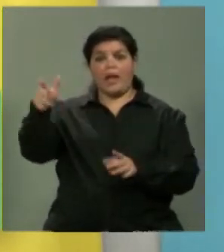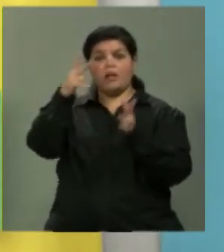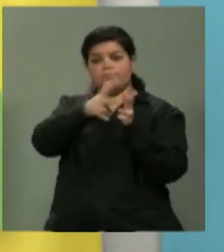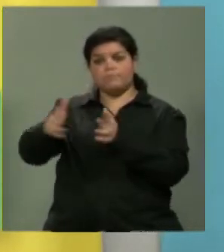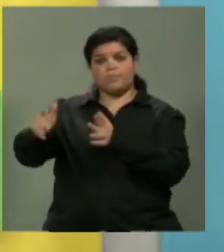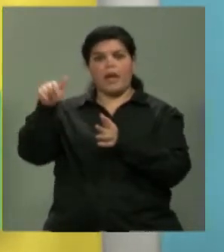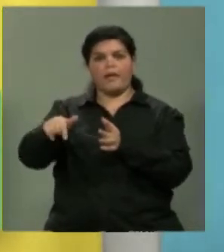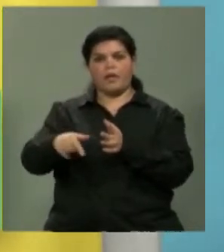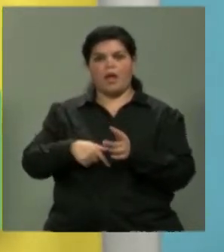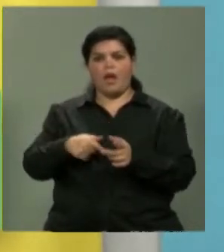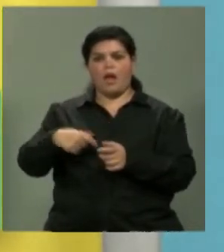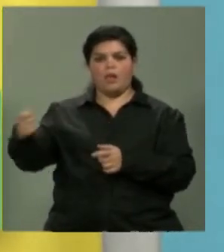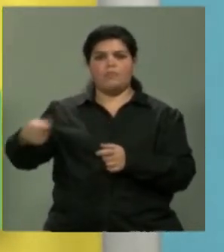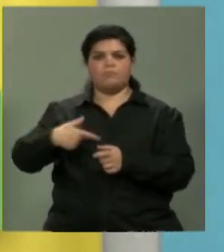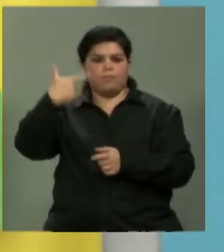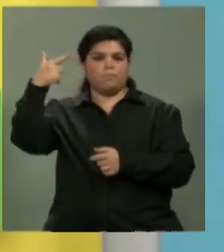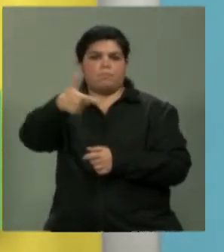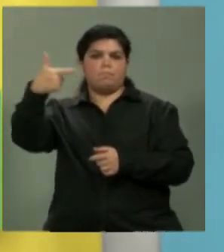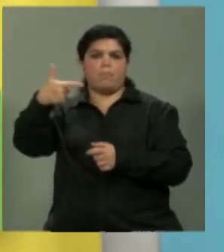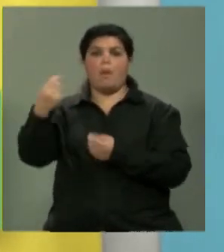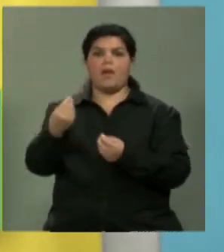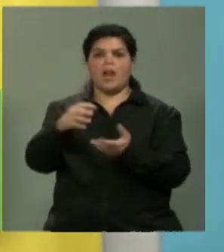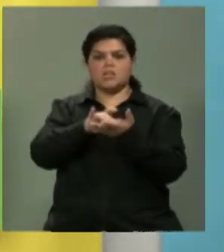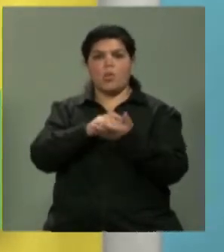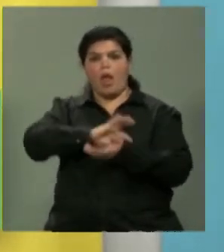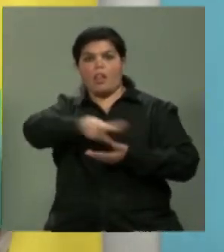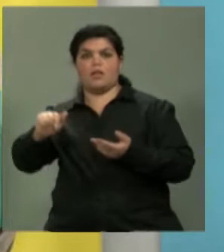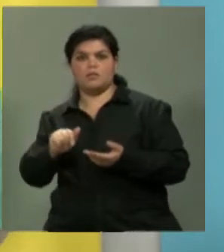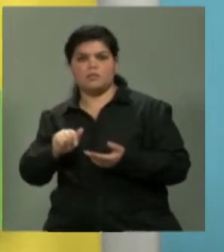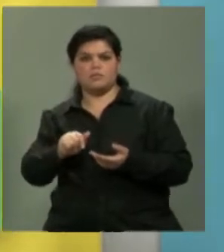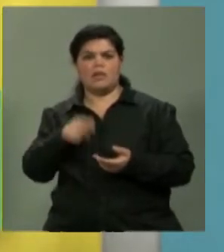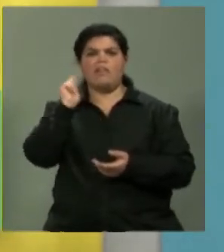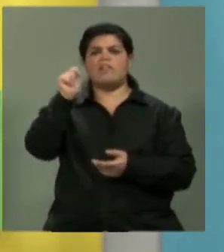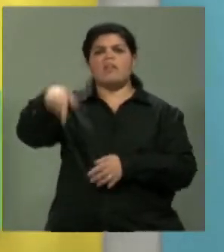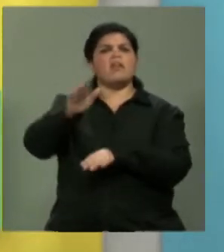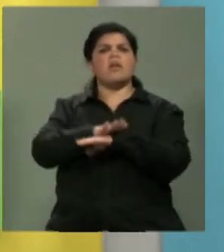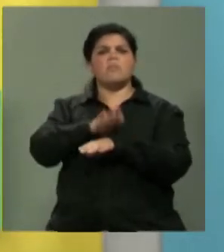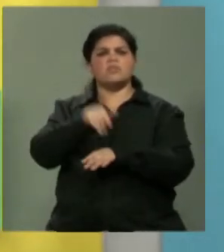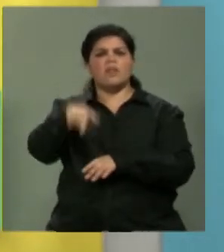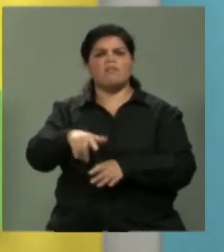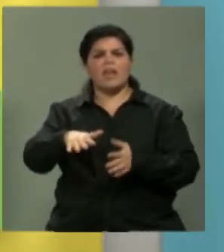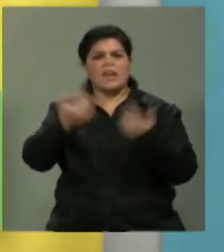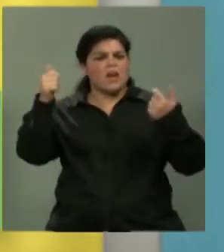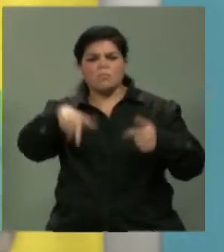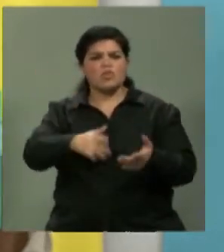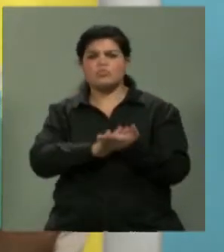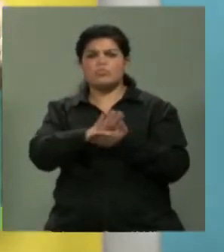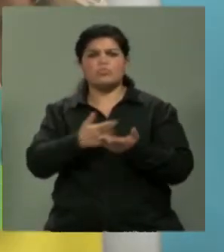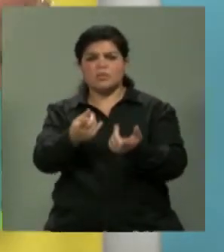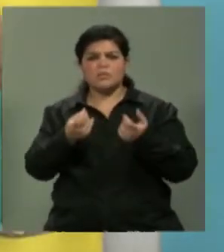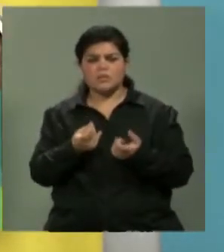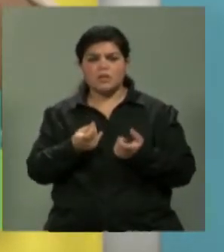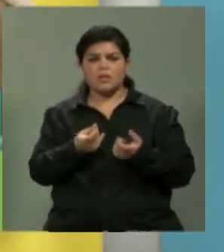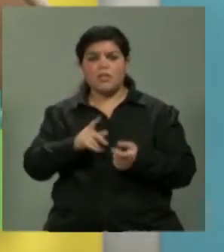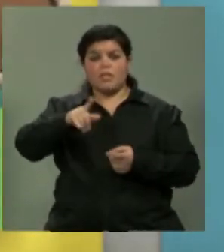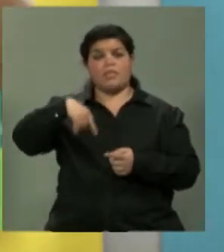salen los purretes y te meten caño para robarte el celular. Entonces, alguien se tiene que ocupar de esto que es lo urgente, y después los Illuminati,